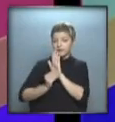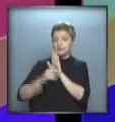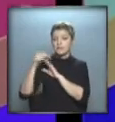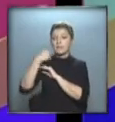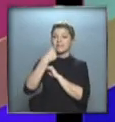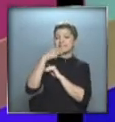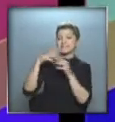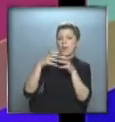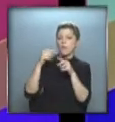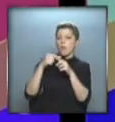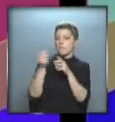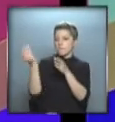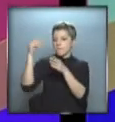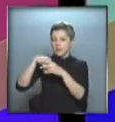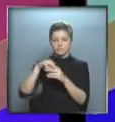PRO participa.